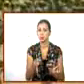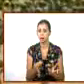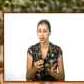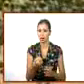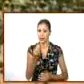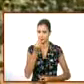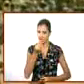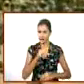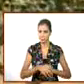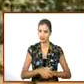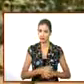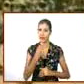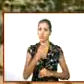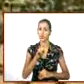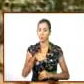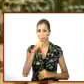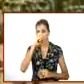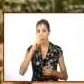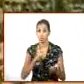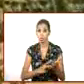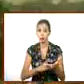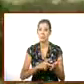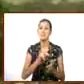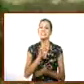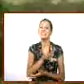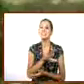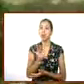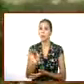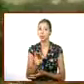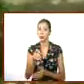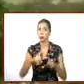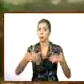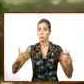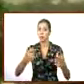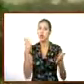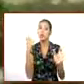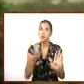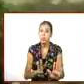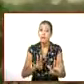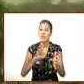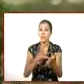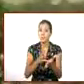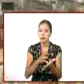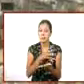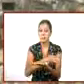alimentaria. Señaló que para el año 2050 se estima tener una población de más de 9.000 millones de